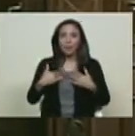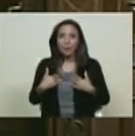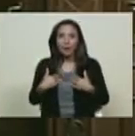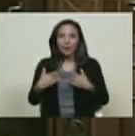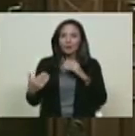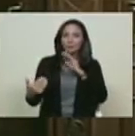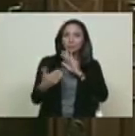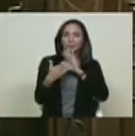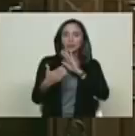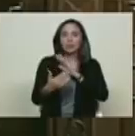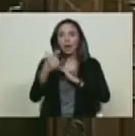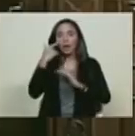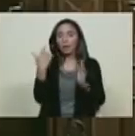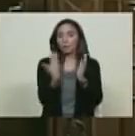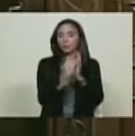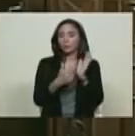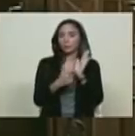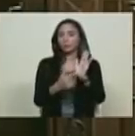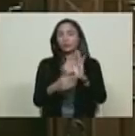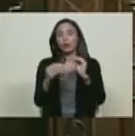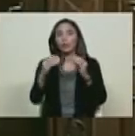haya develado